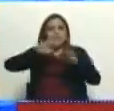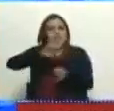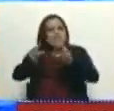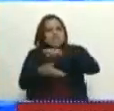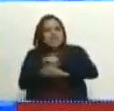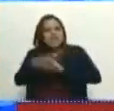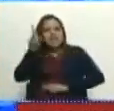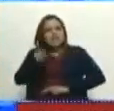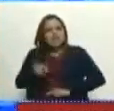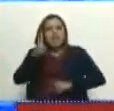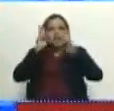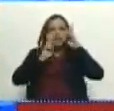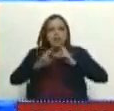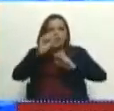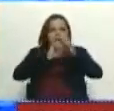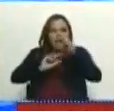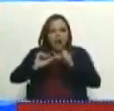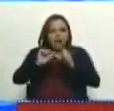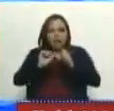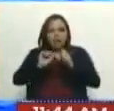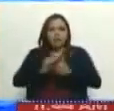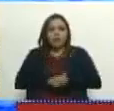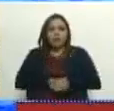Entonces el lago tendrá sus metras